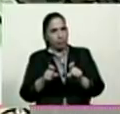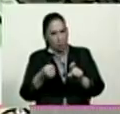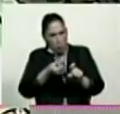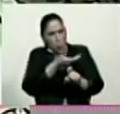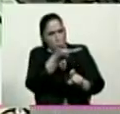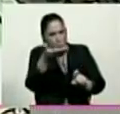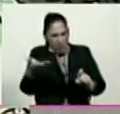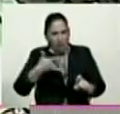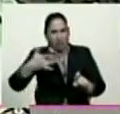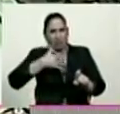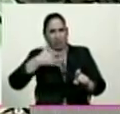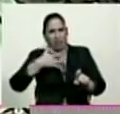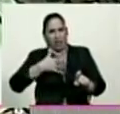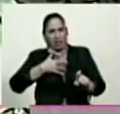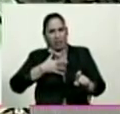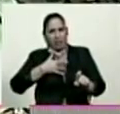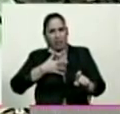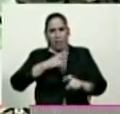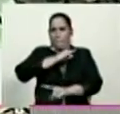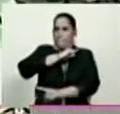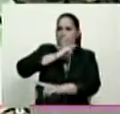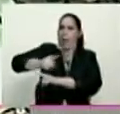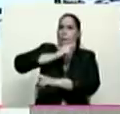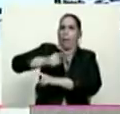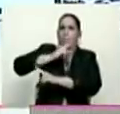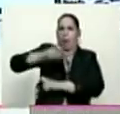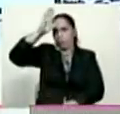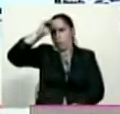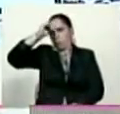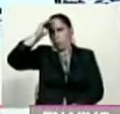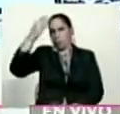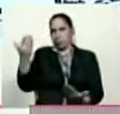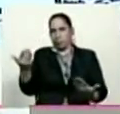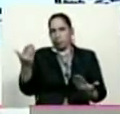¿Ustedes se sienten comandados en jefe por Donald Trump?